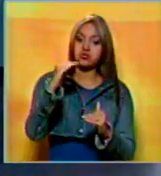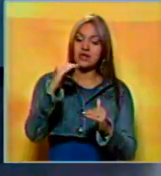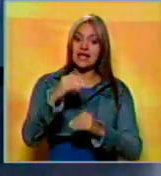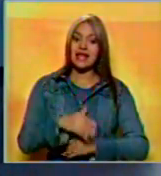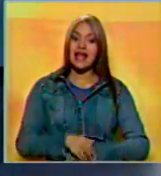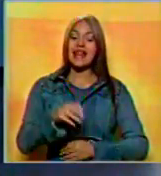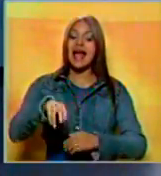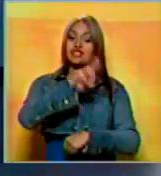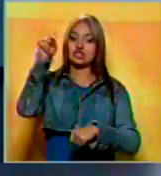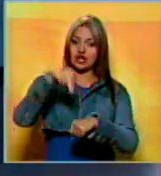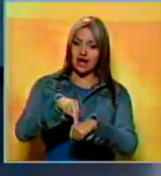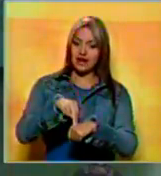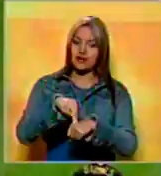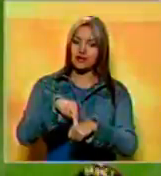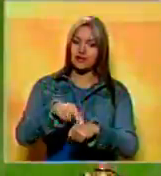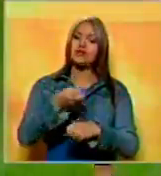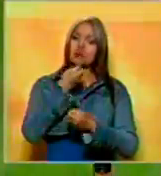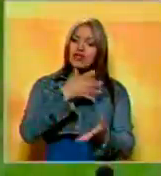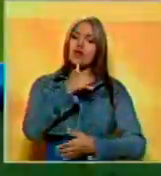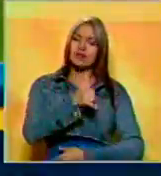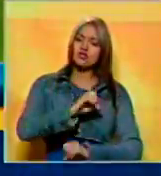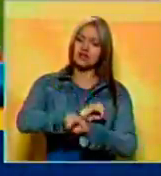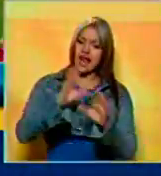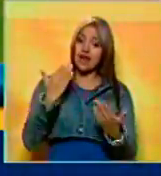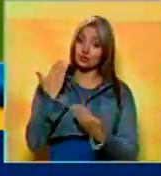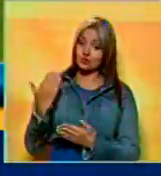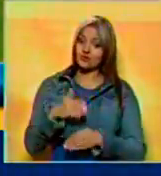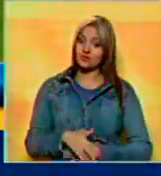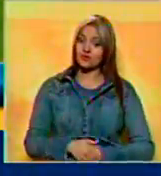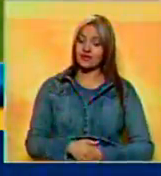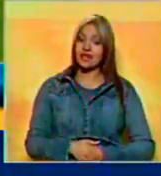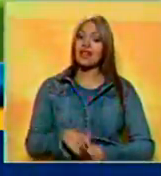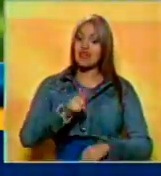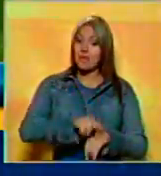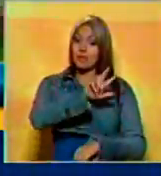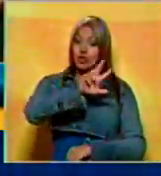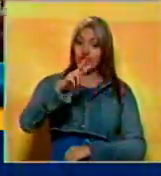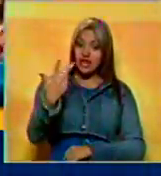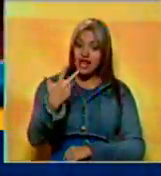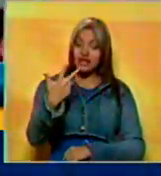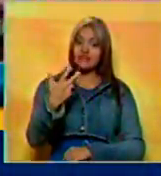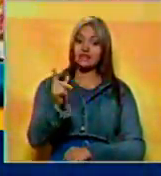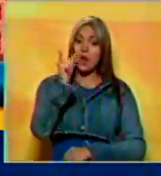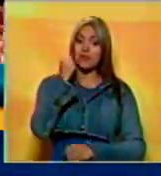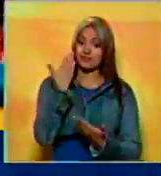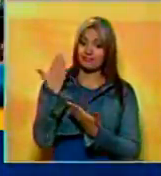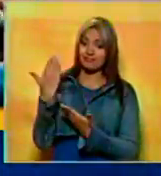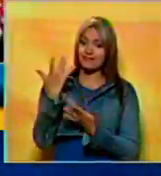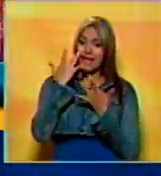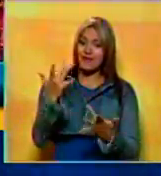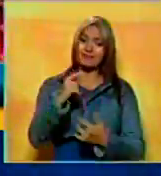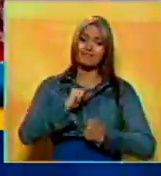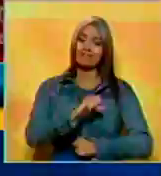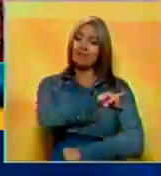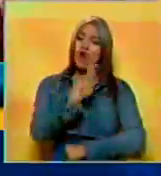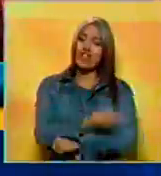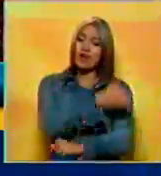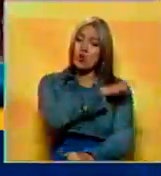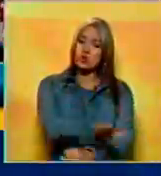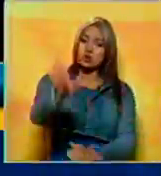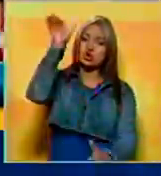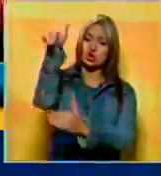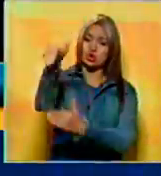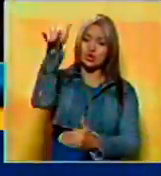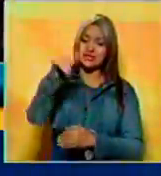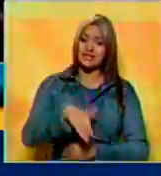divisionales de la Liga Nacional. Arrancamos nuestro recorrido en el Busch Stadium en San Luis, tercera entrada y Carlos Beltrán, ahí estaba, descargando todo su poder por el